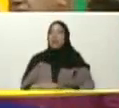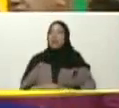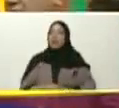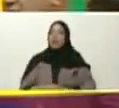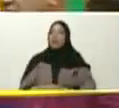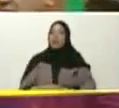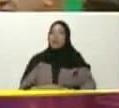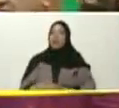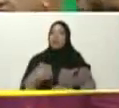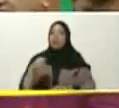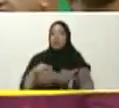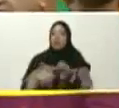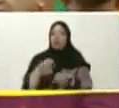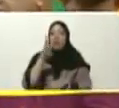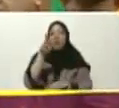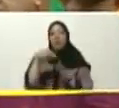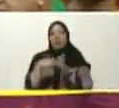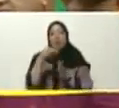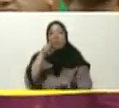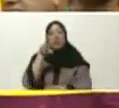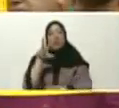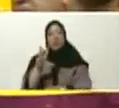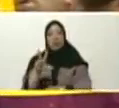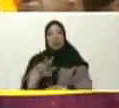Vienen los años 2023,